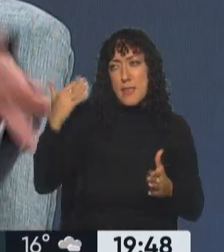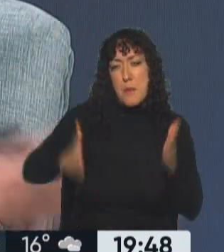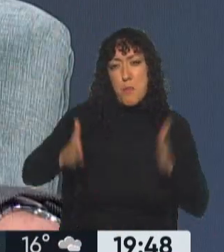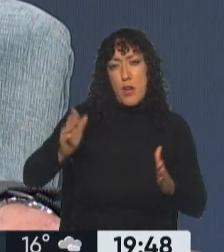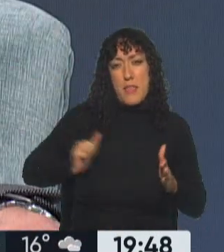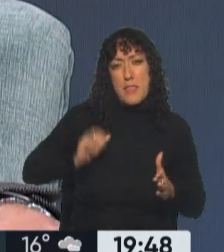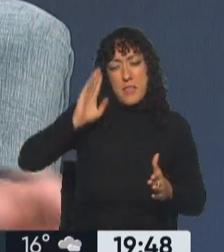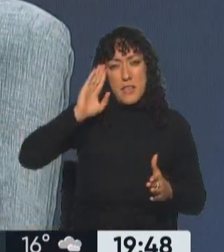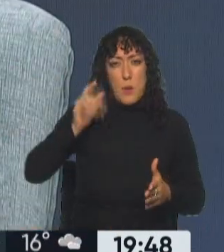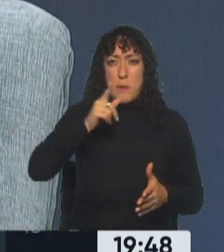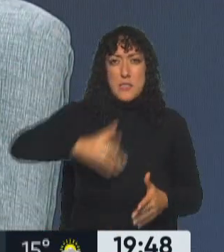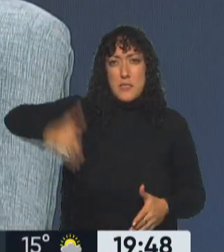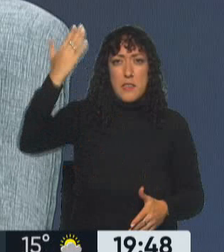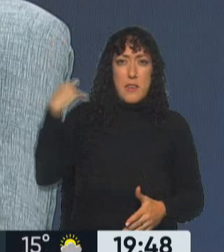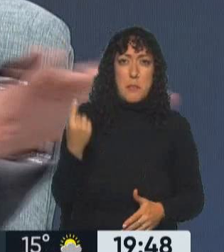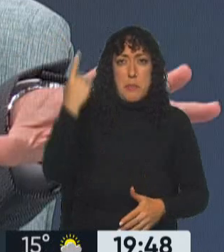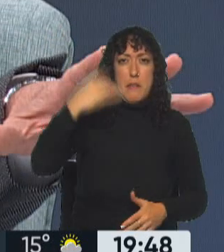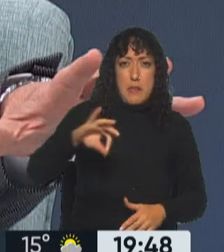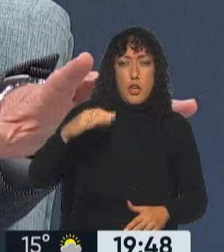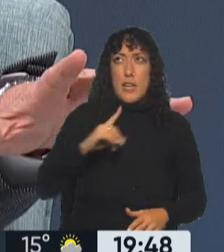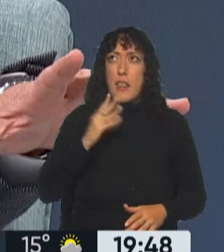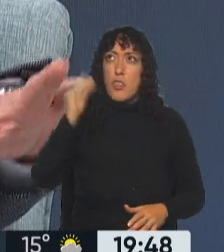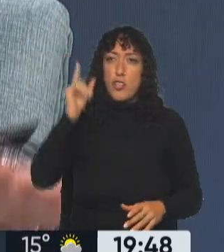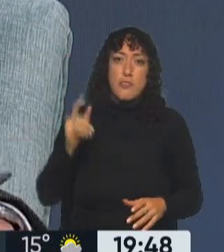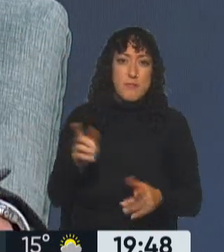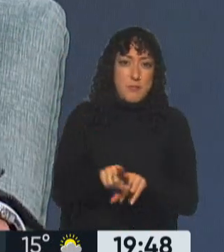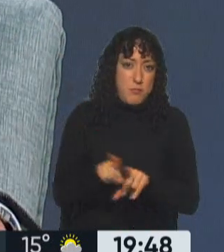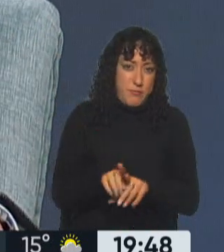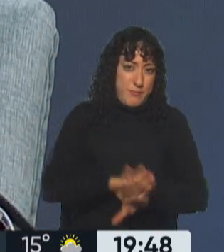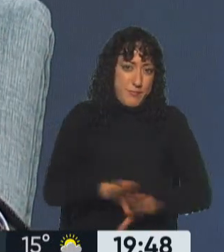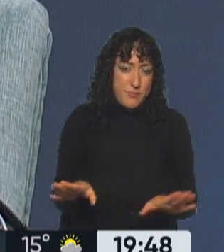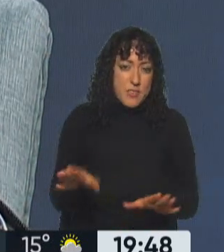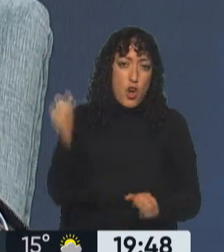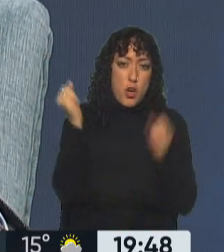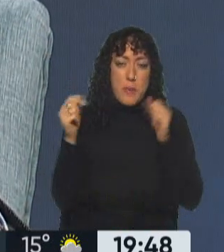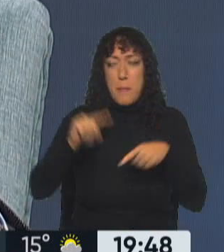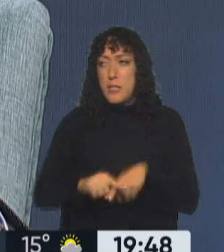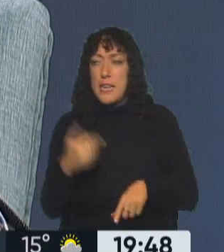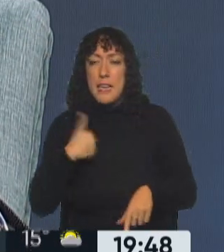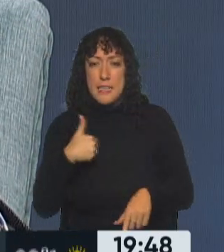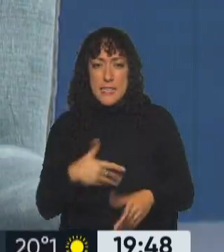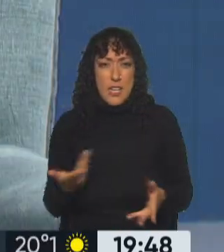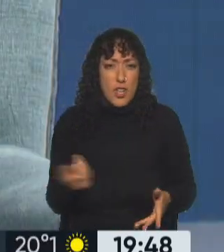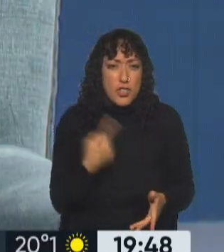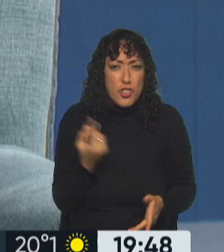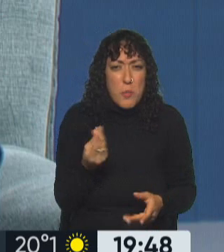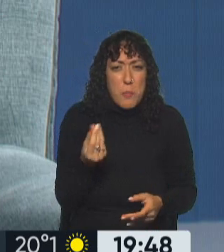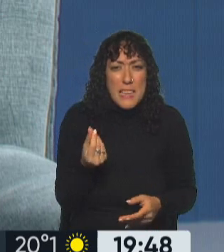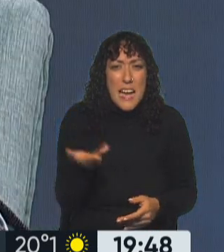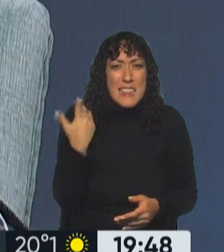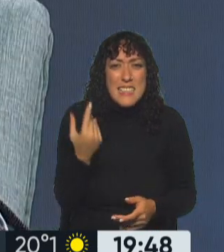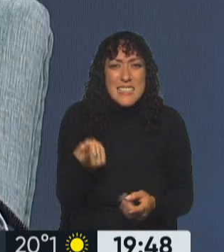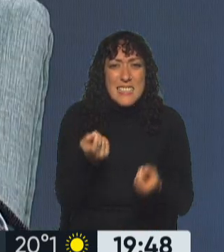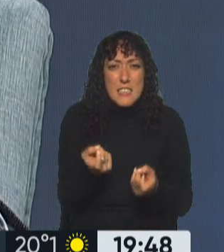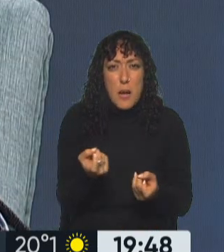es el pecado original, es el gran condicionante de la economía y de la política en la Argentina. Necesitábamos plata en algún momento.